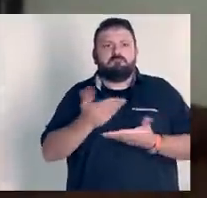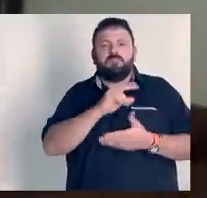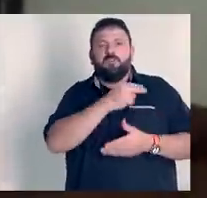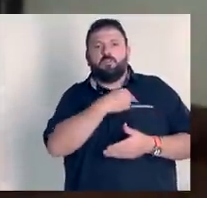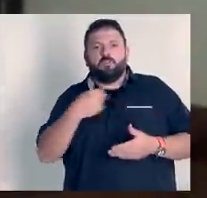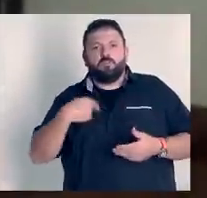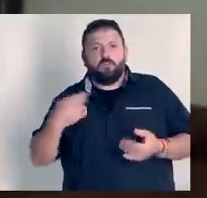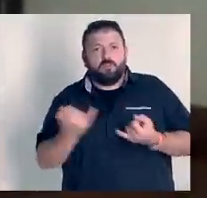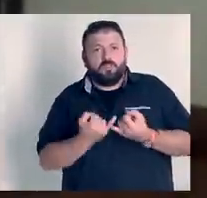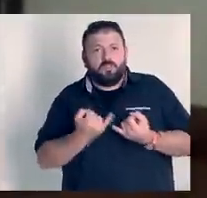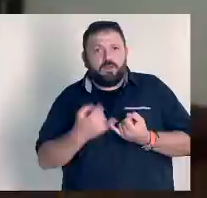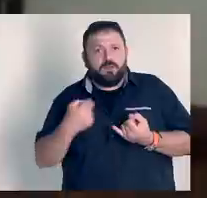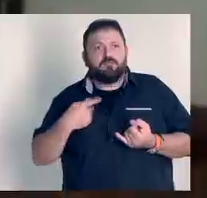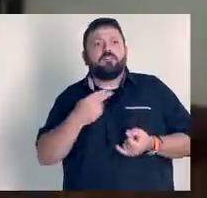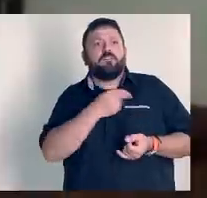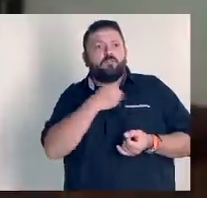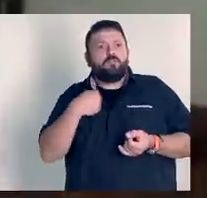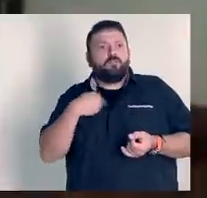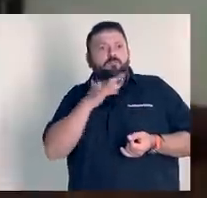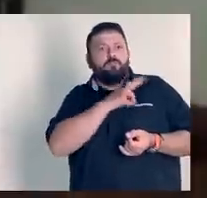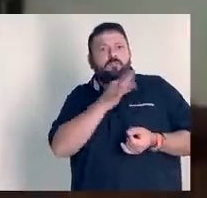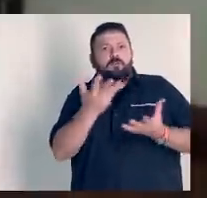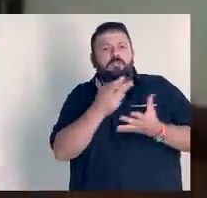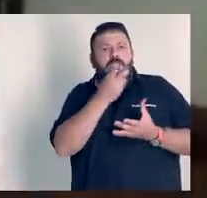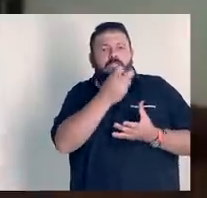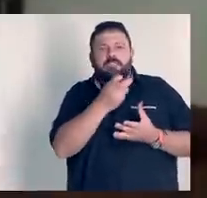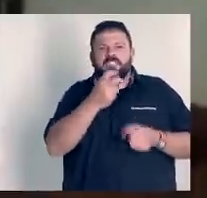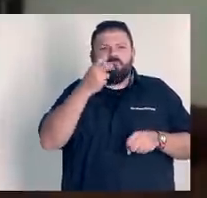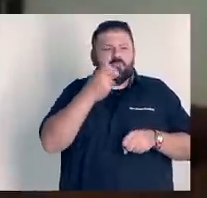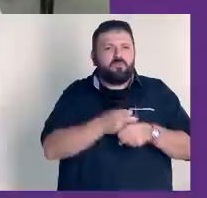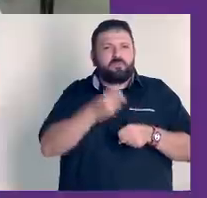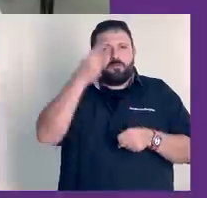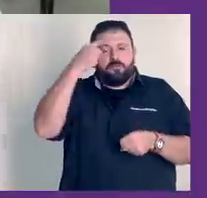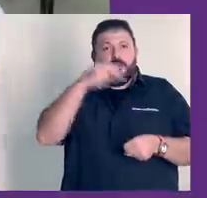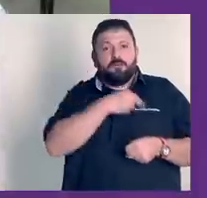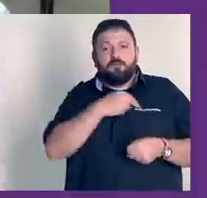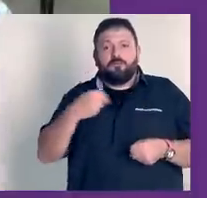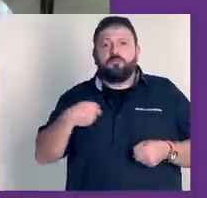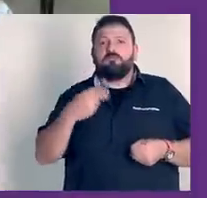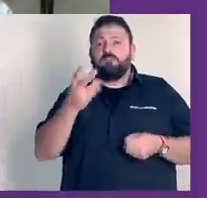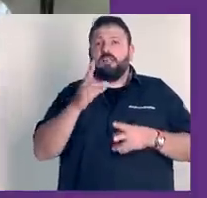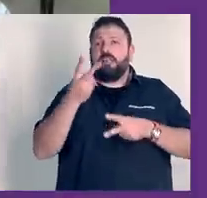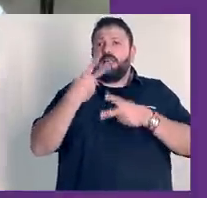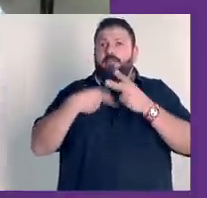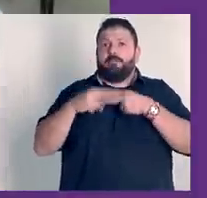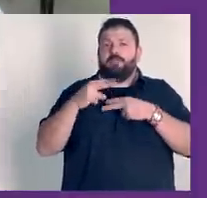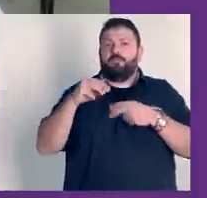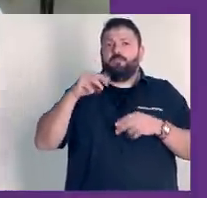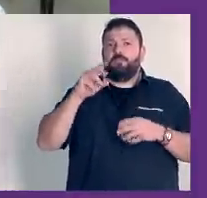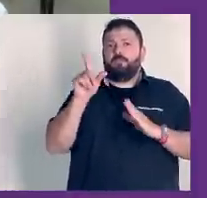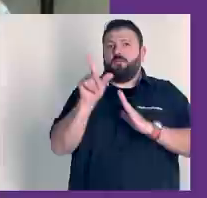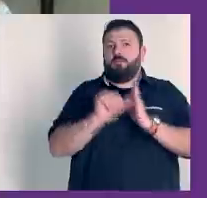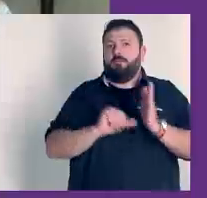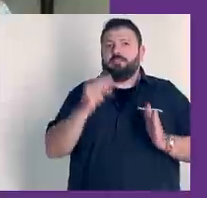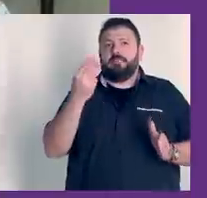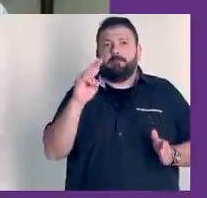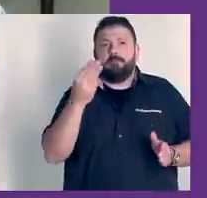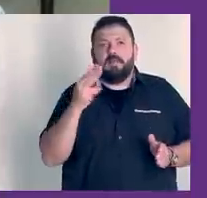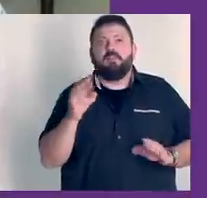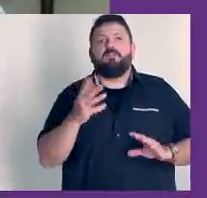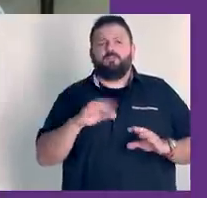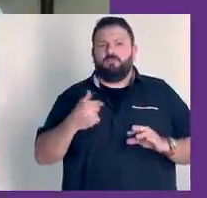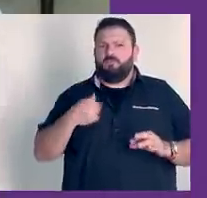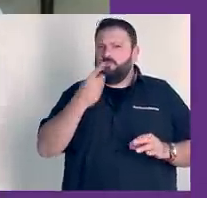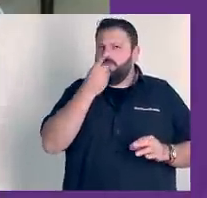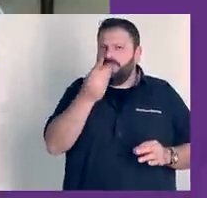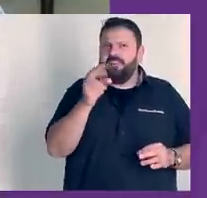nosotros, y nosotros pudimos resolver este mes de abril tan duro para nosotros. Se vino el mes de mayo, y en el mes de mayo le dije,